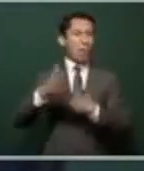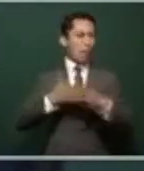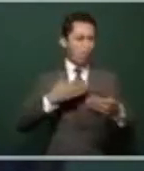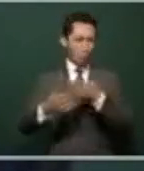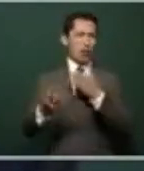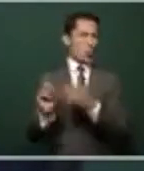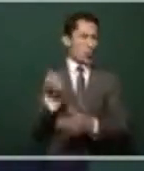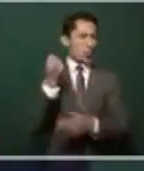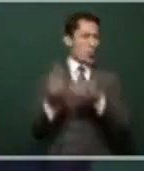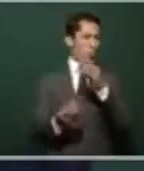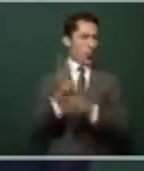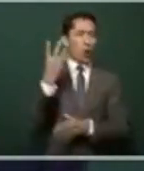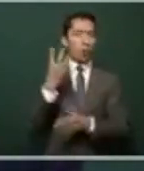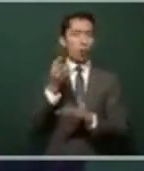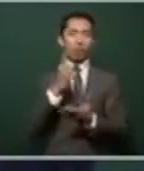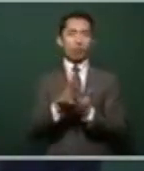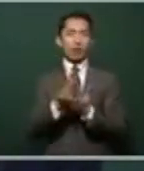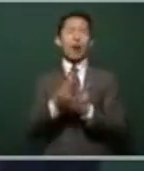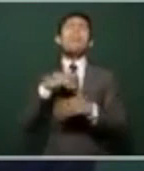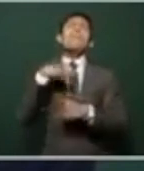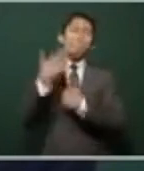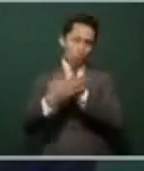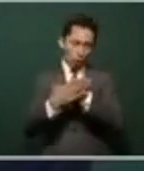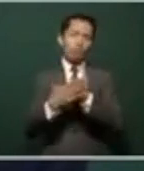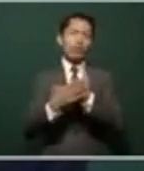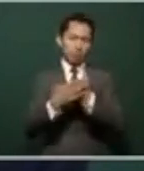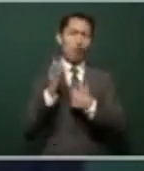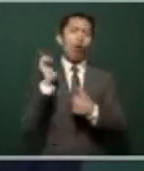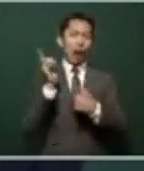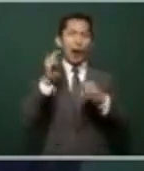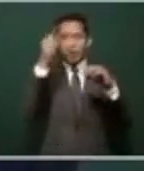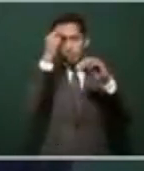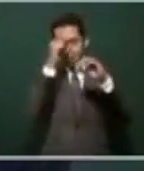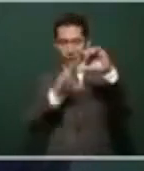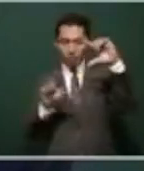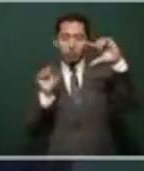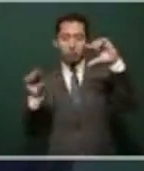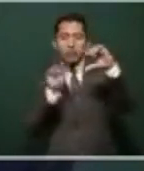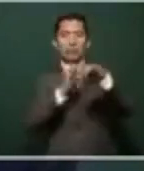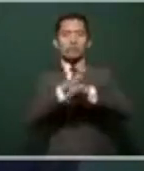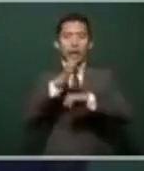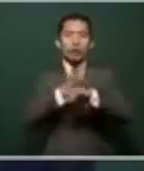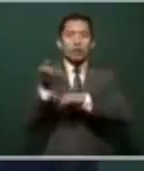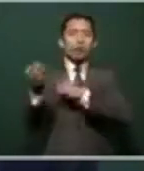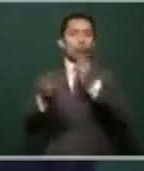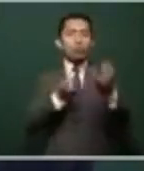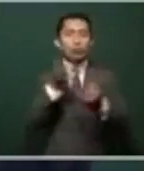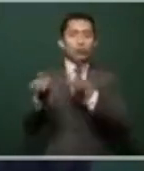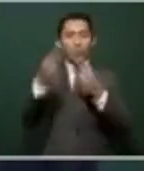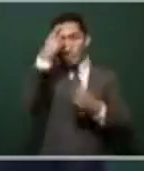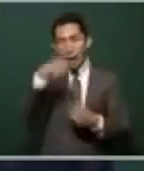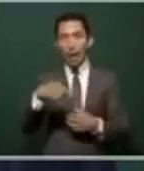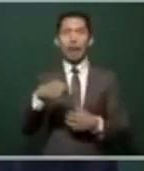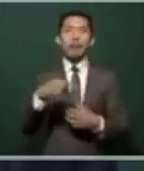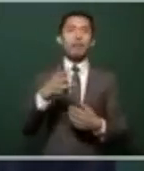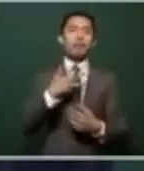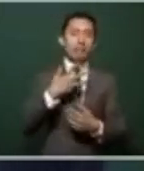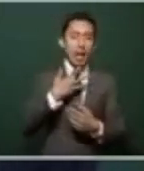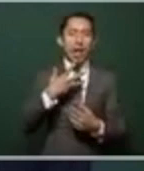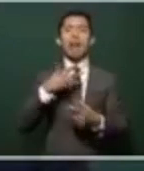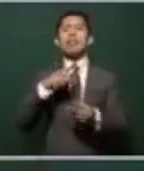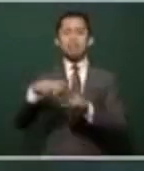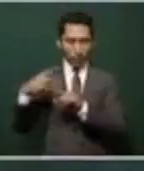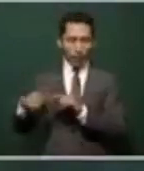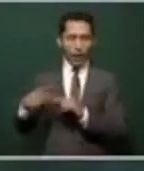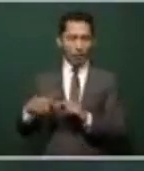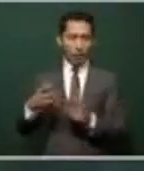país, en donde ya tenemos integradas todas las bases de datos de registros de placas, de registro público de la propiedad, de registro civil,